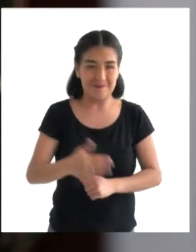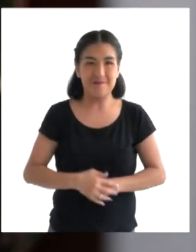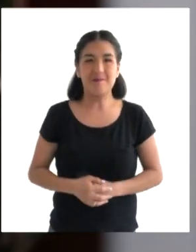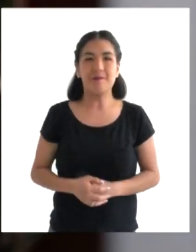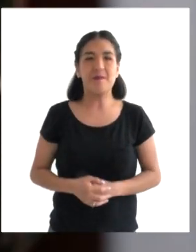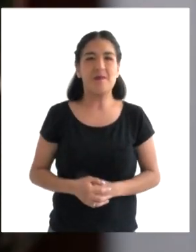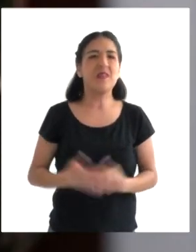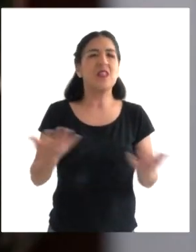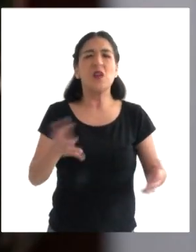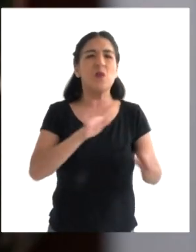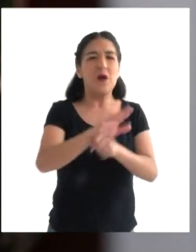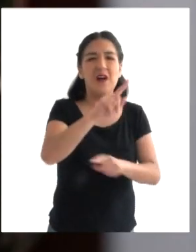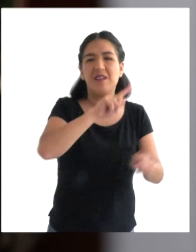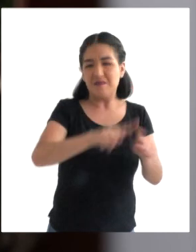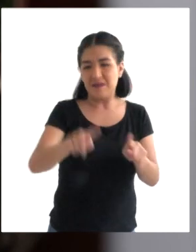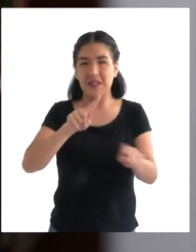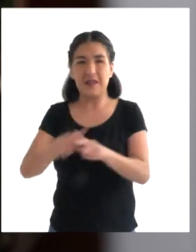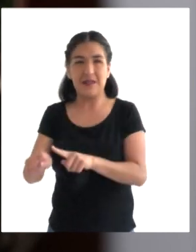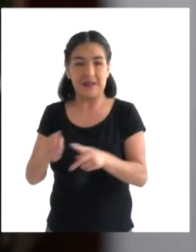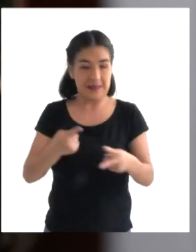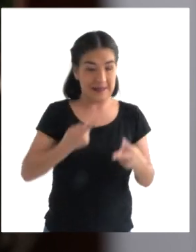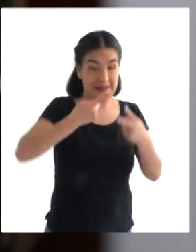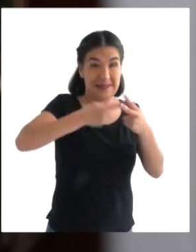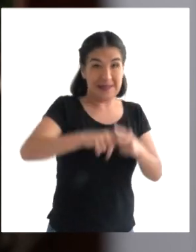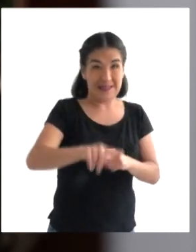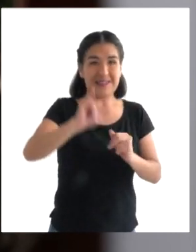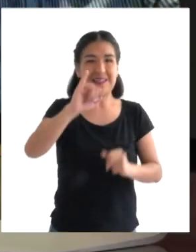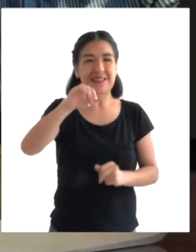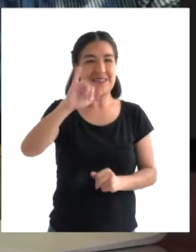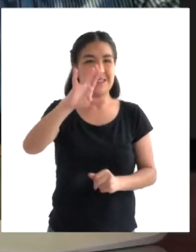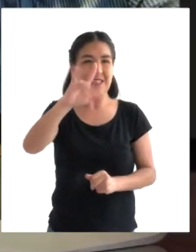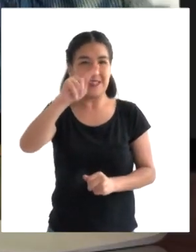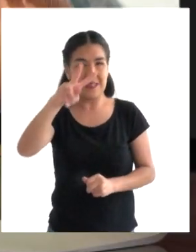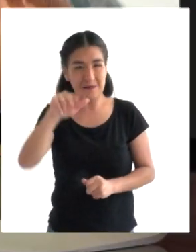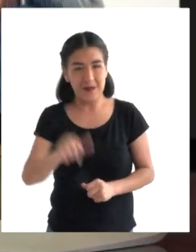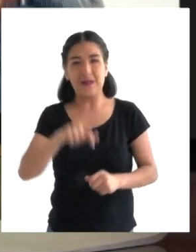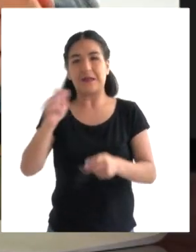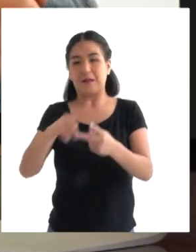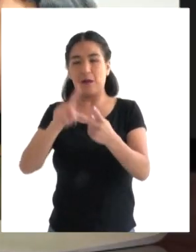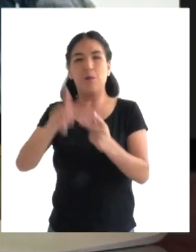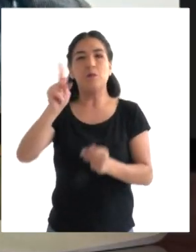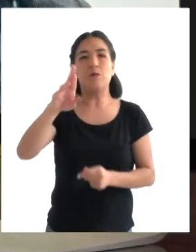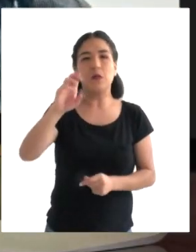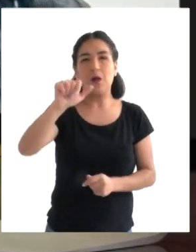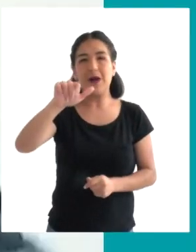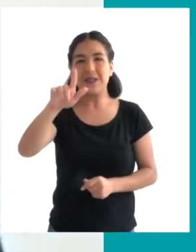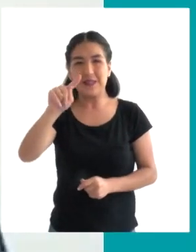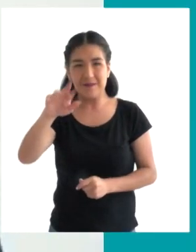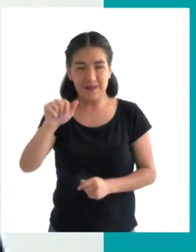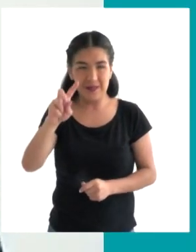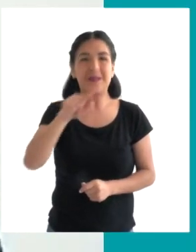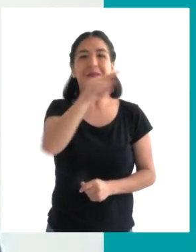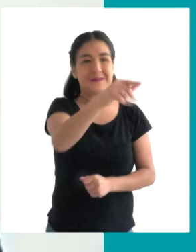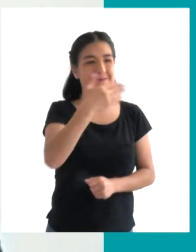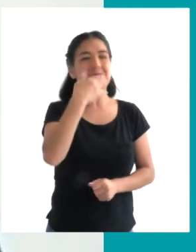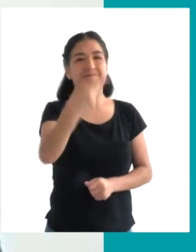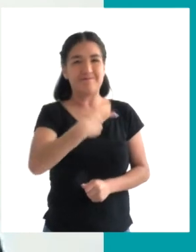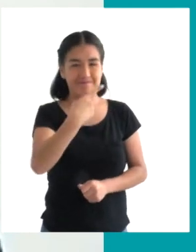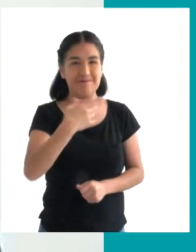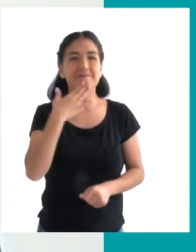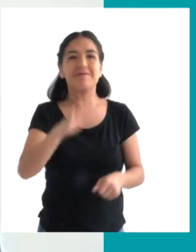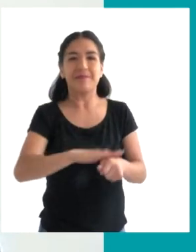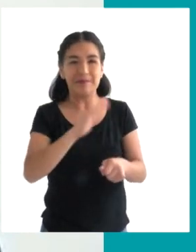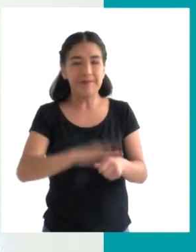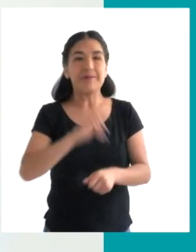son las diferencias entre iniciativa y proactividad? Esa es una excelente pregunta también, Paula. La diferencia entonces entre